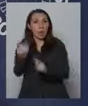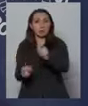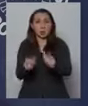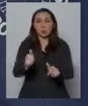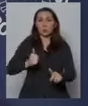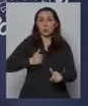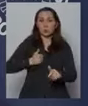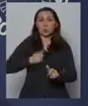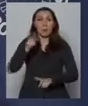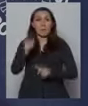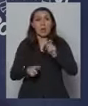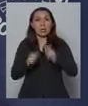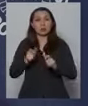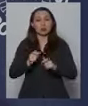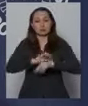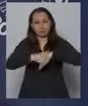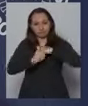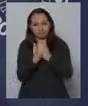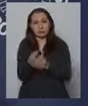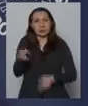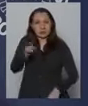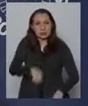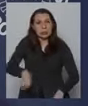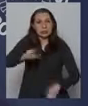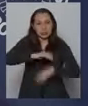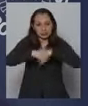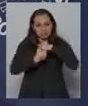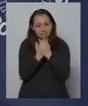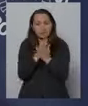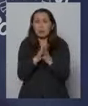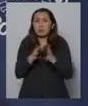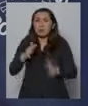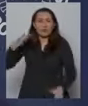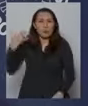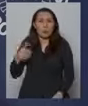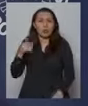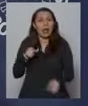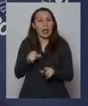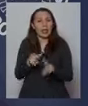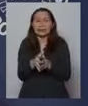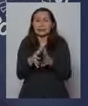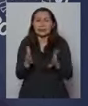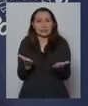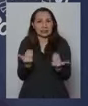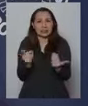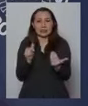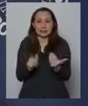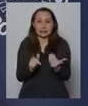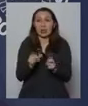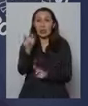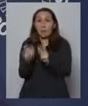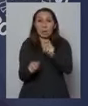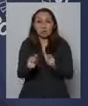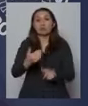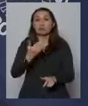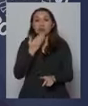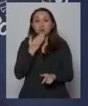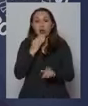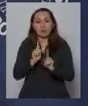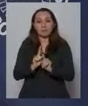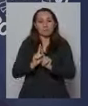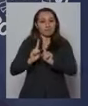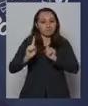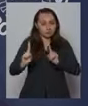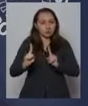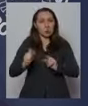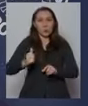comunidad. Las personas se están lavando las manos, el lavado de manos es una medida que es esencial. Las personas están manteniendo el